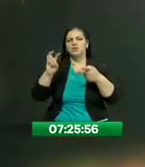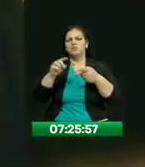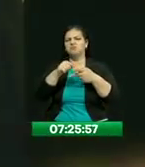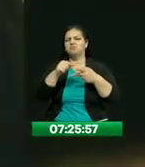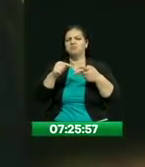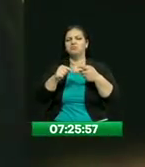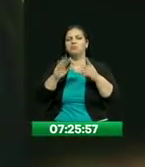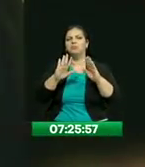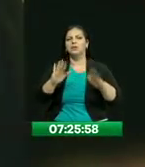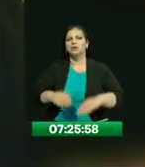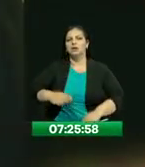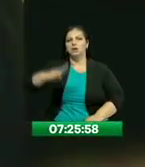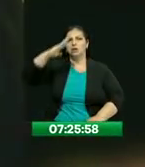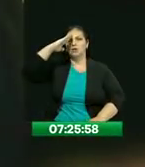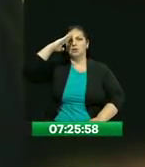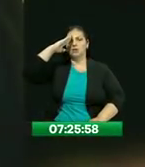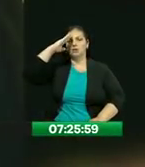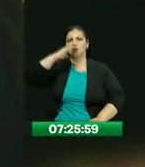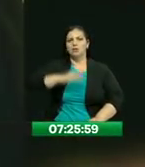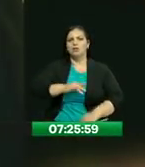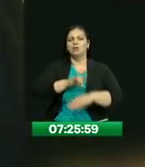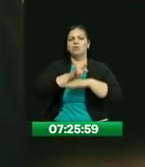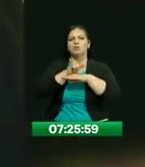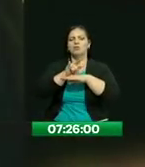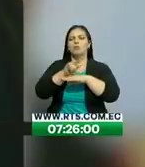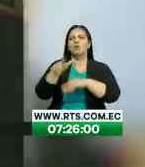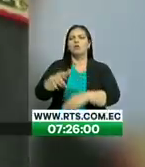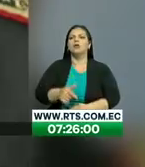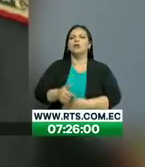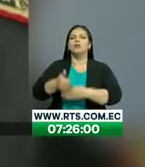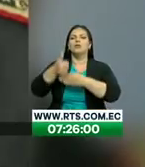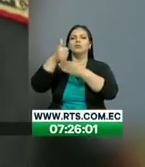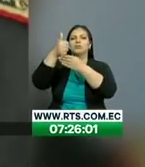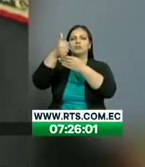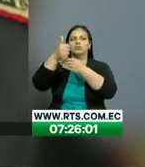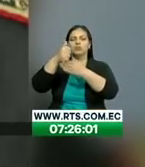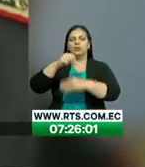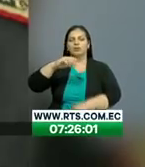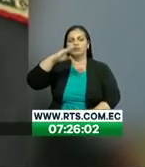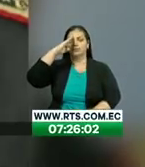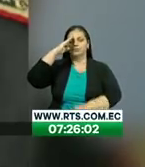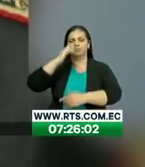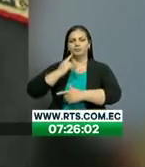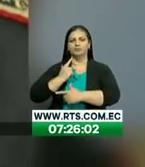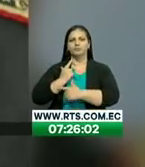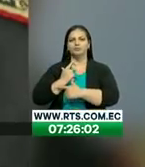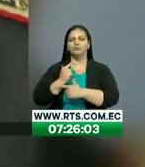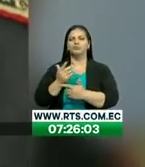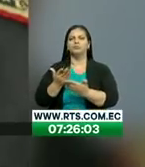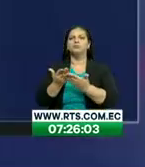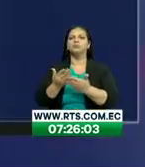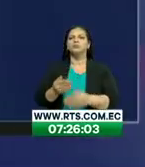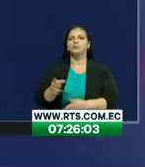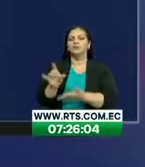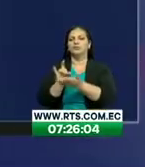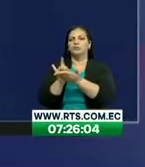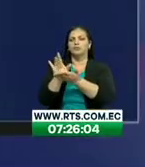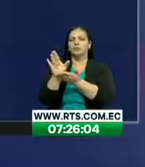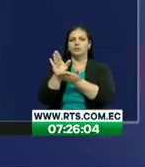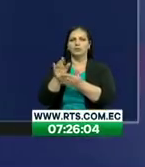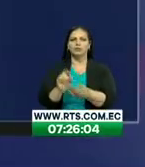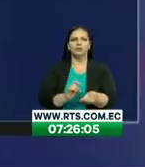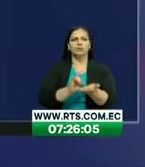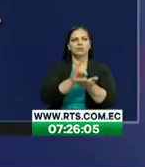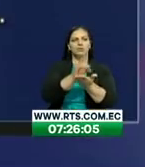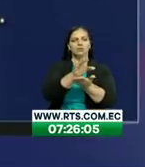al jefe del Comando Conjunto de las Fuerzas Armadas, general Roque Moreira, y al comandante del ejército, general Javier Pérez. En su lugar, se